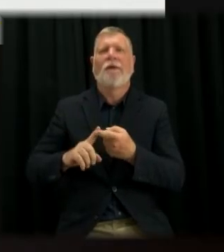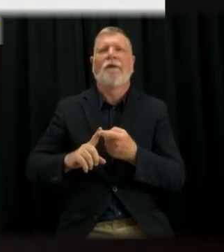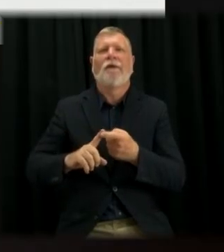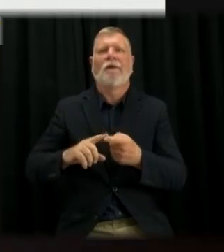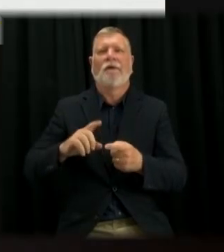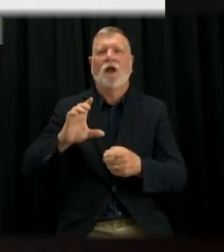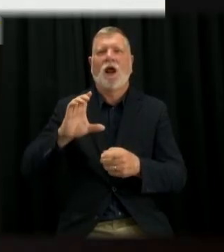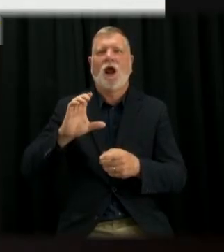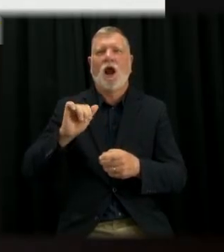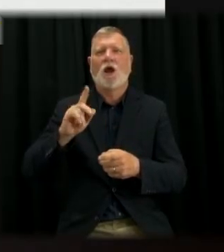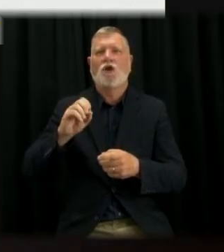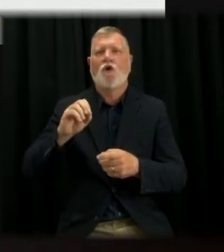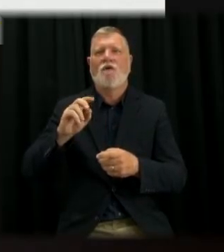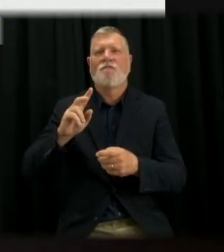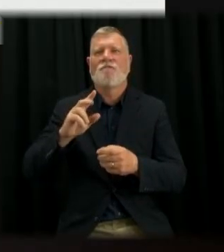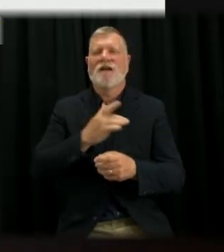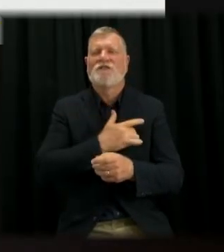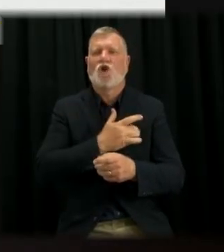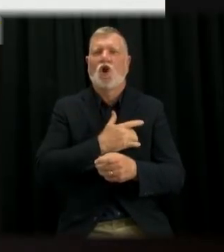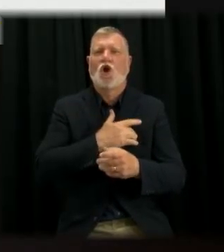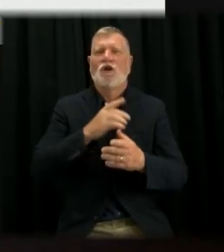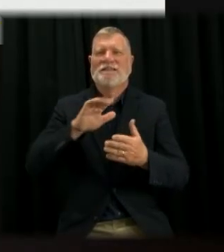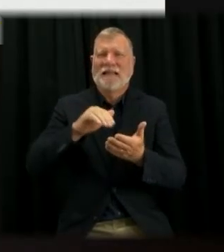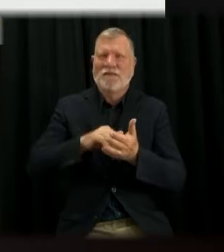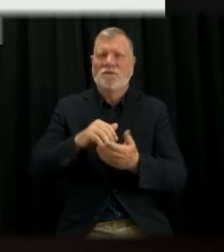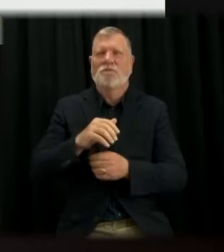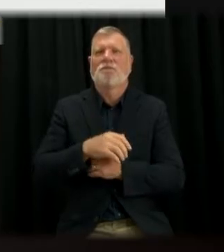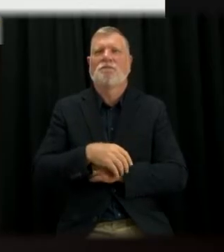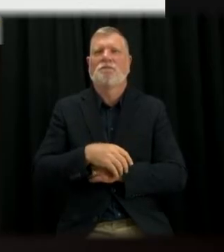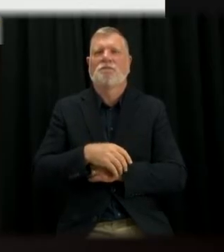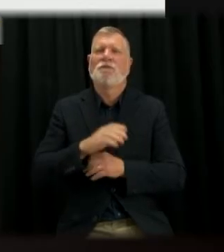especiales, el centro cardiovascular,